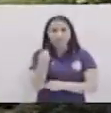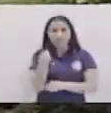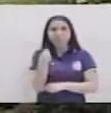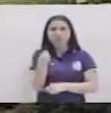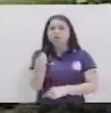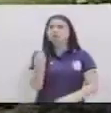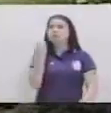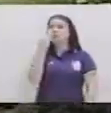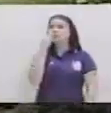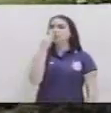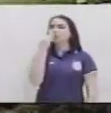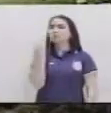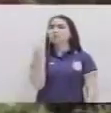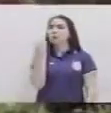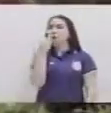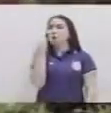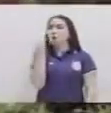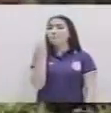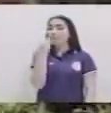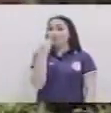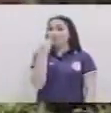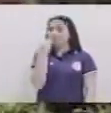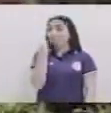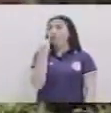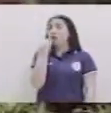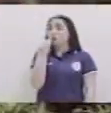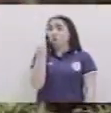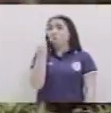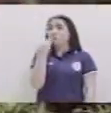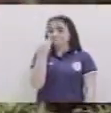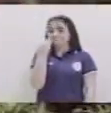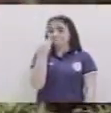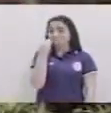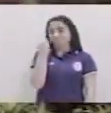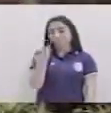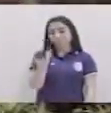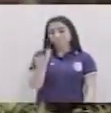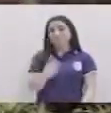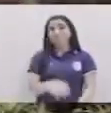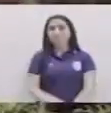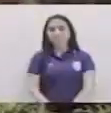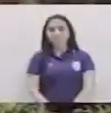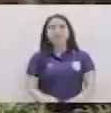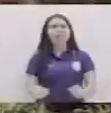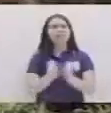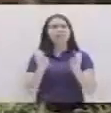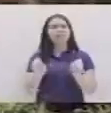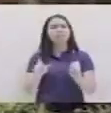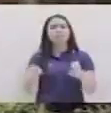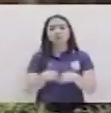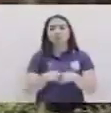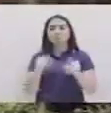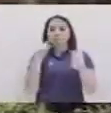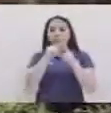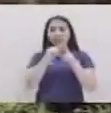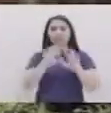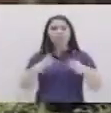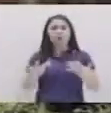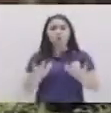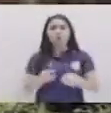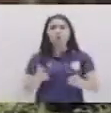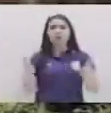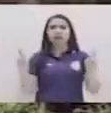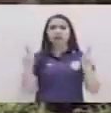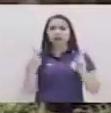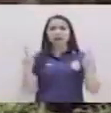llevárnosla hacia la boca, simulando el ingerir algún tipo de alimento. Entonces la palabra refacción